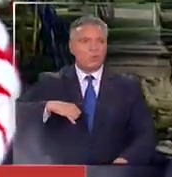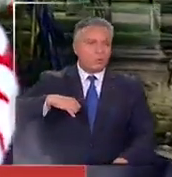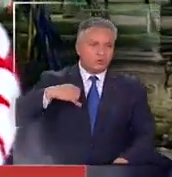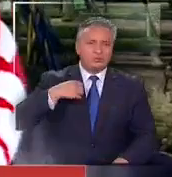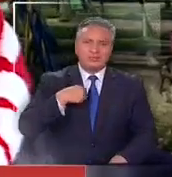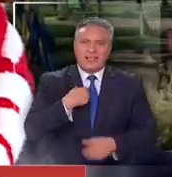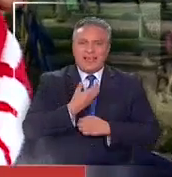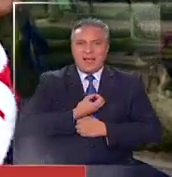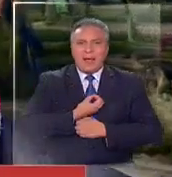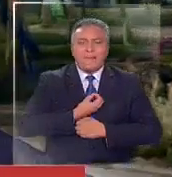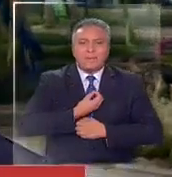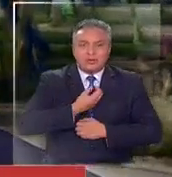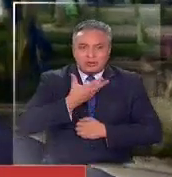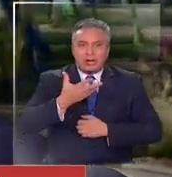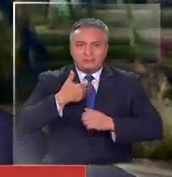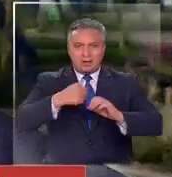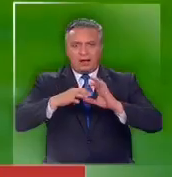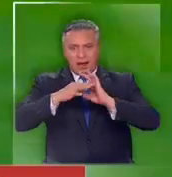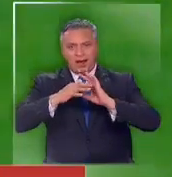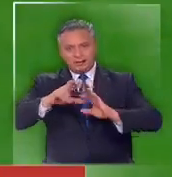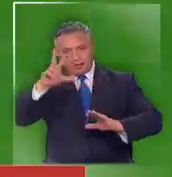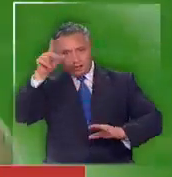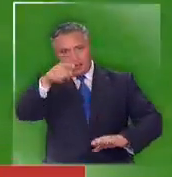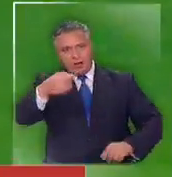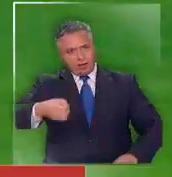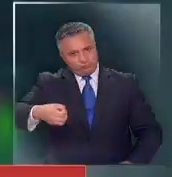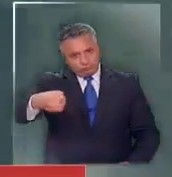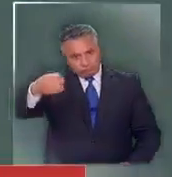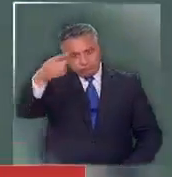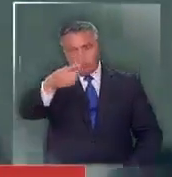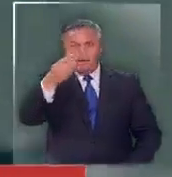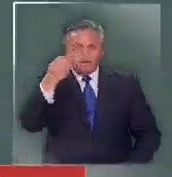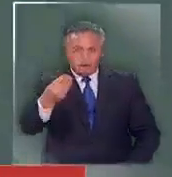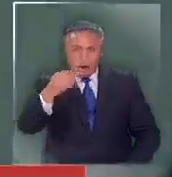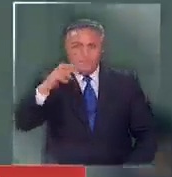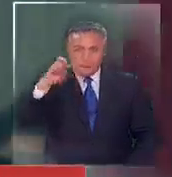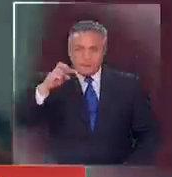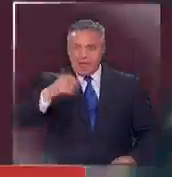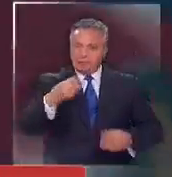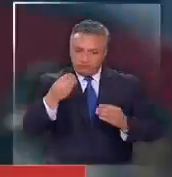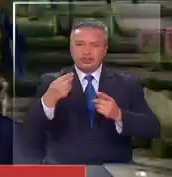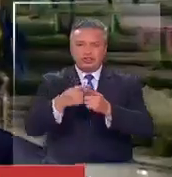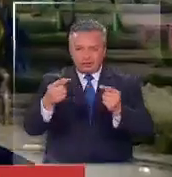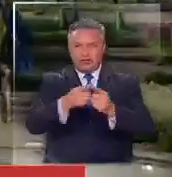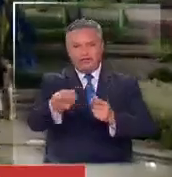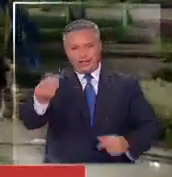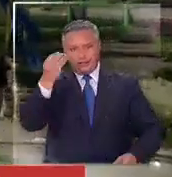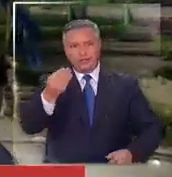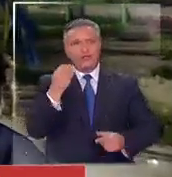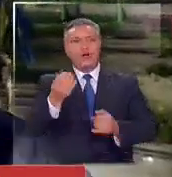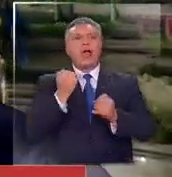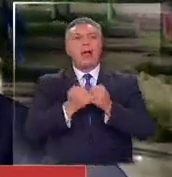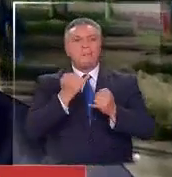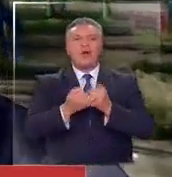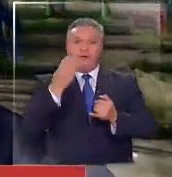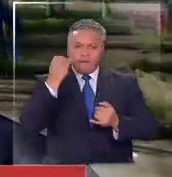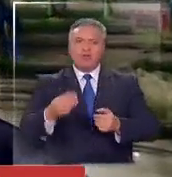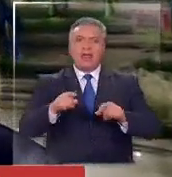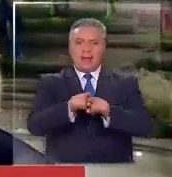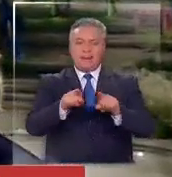emocionado. Darle gracias a Dios por donde está él. Buen papá, buen sobrino, buen amigo, buen